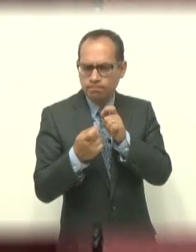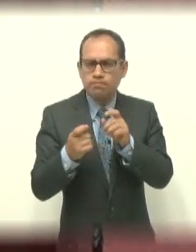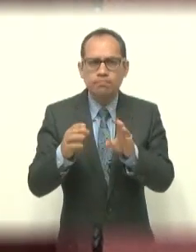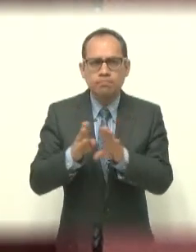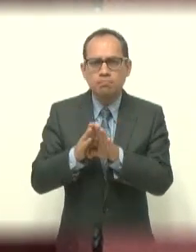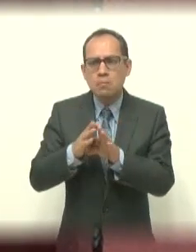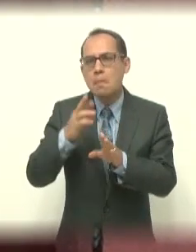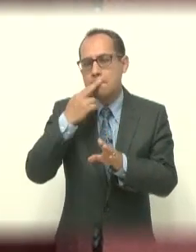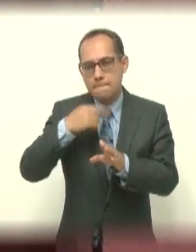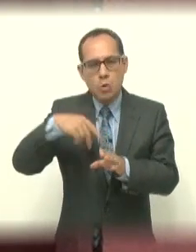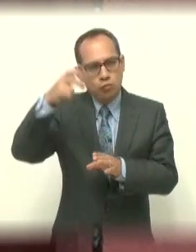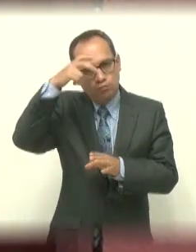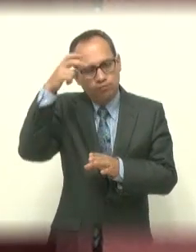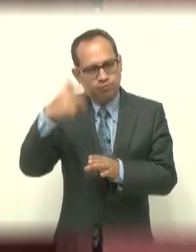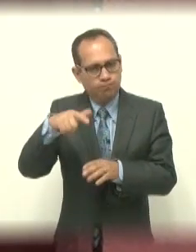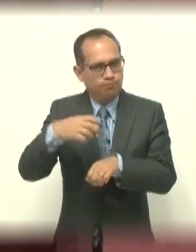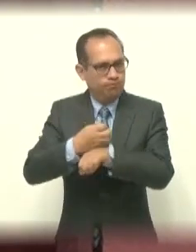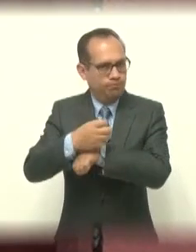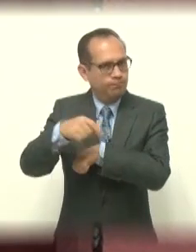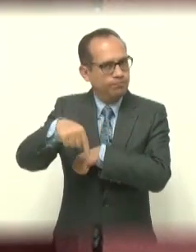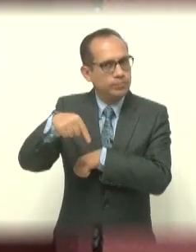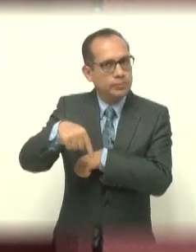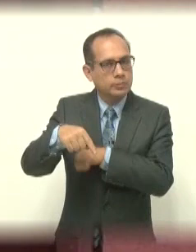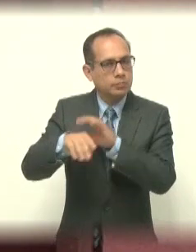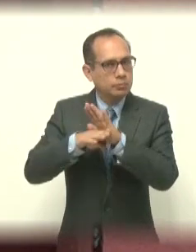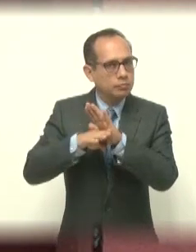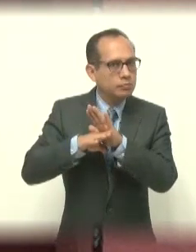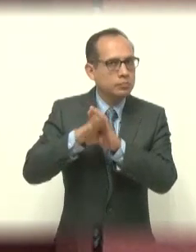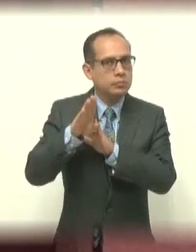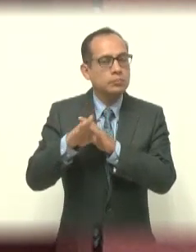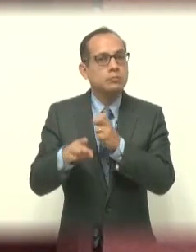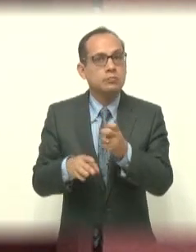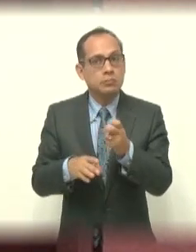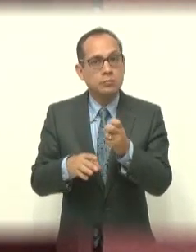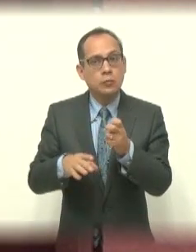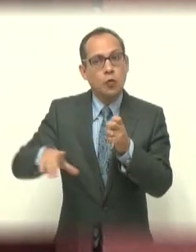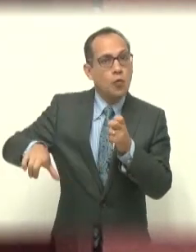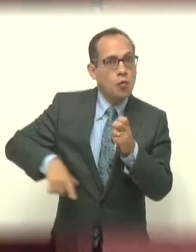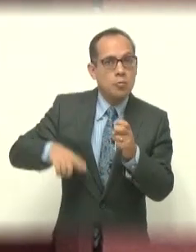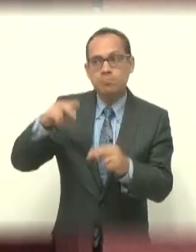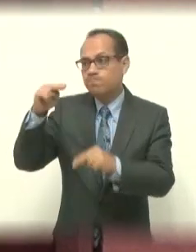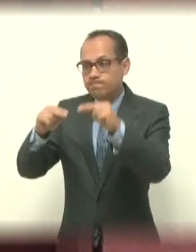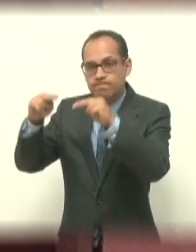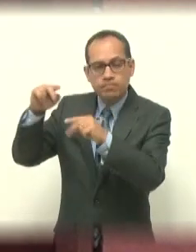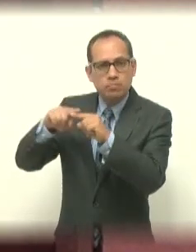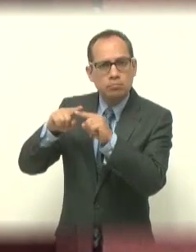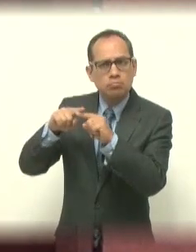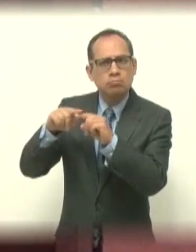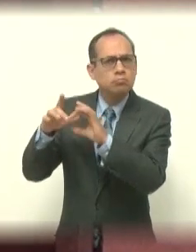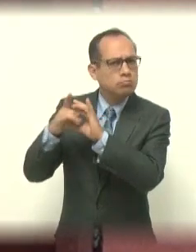para crear estrategias que engloben a diferentes niveles de gobierno y con ideas útiles